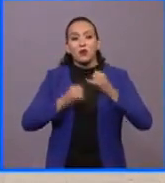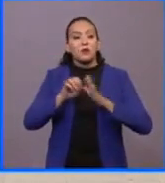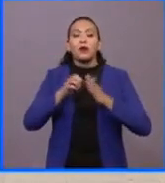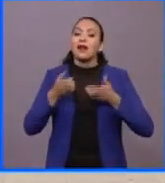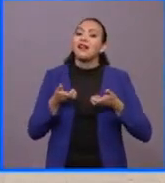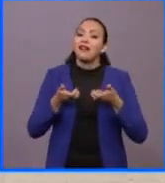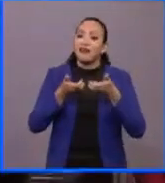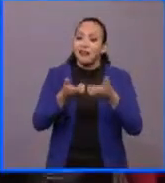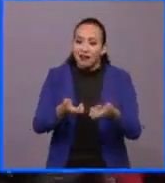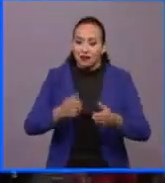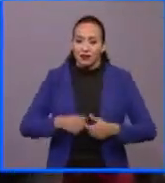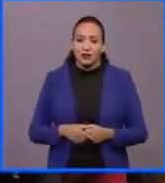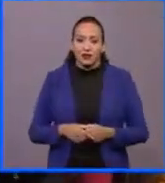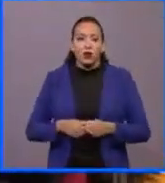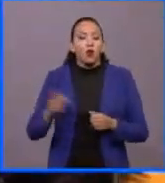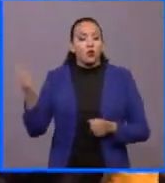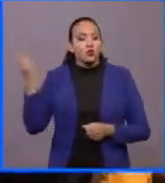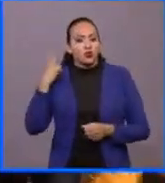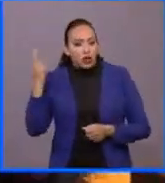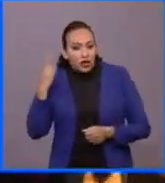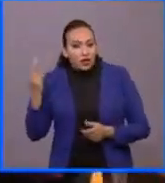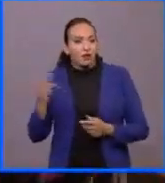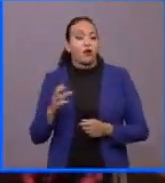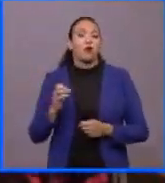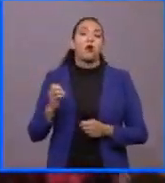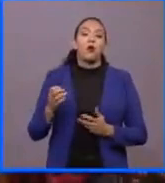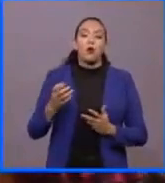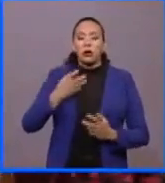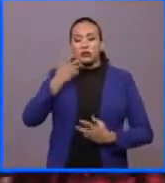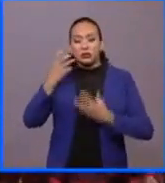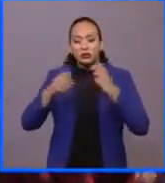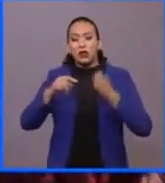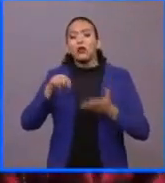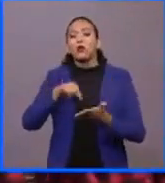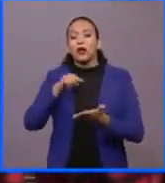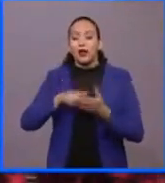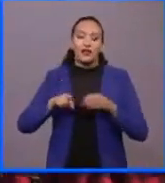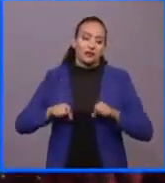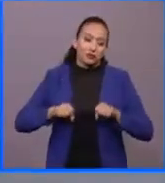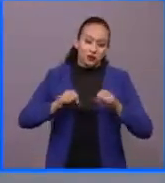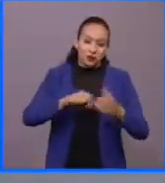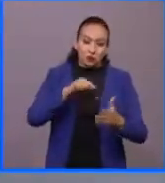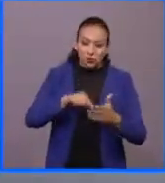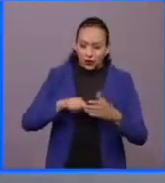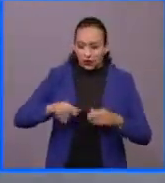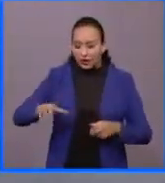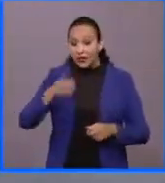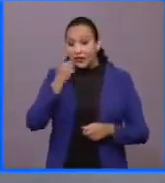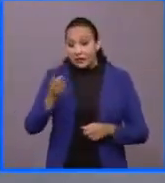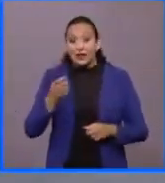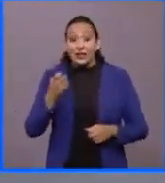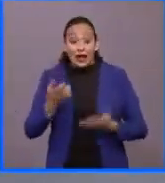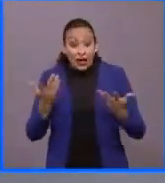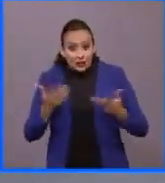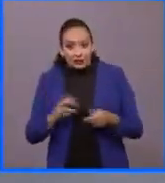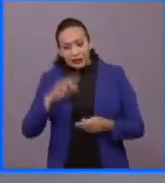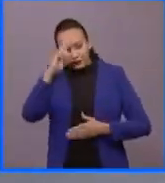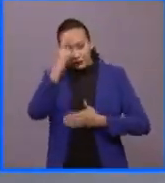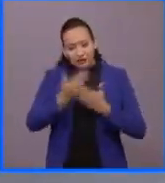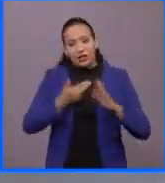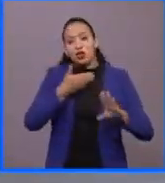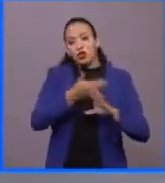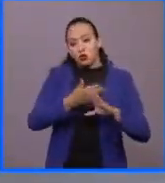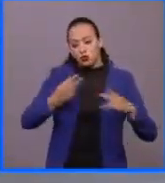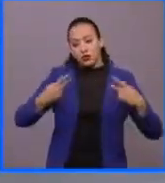vía pública, producir ruido o escándalo en establecimientos comerciales, por falta de respeto y agresiones verbales